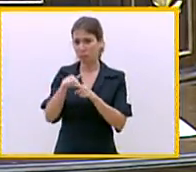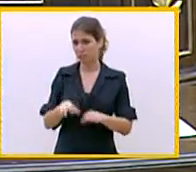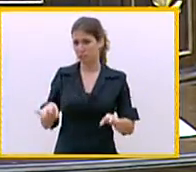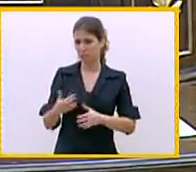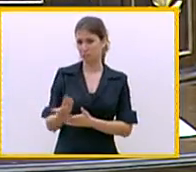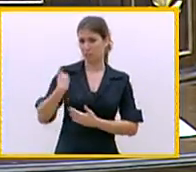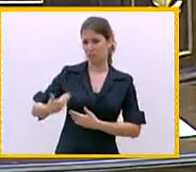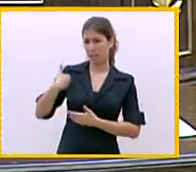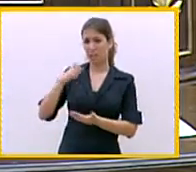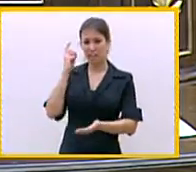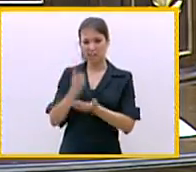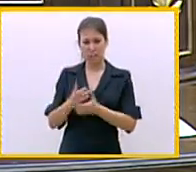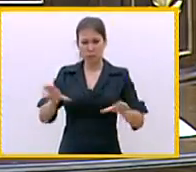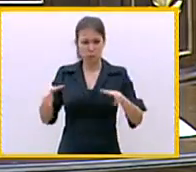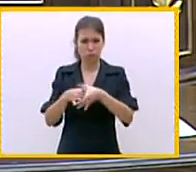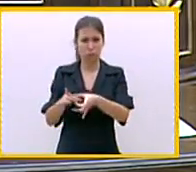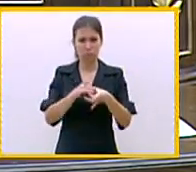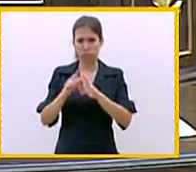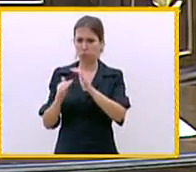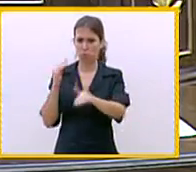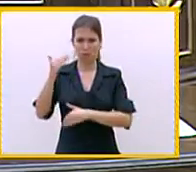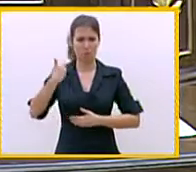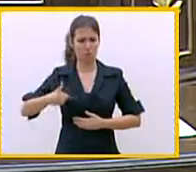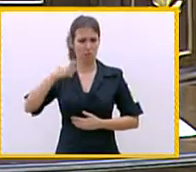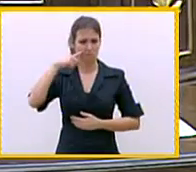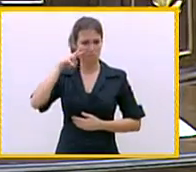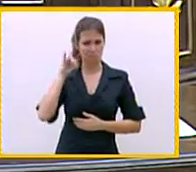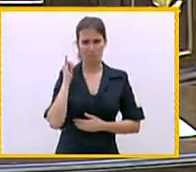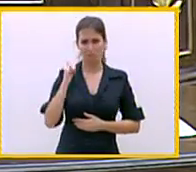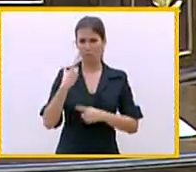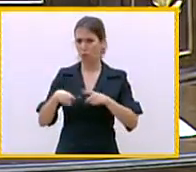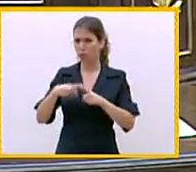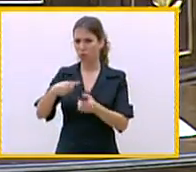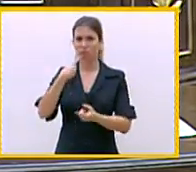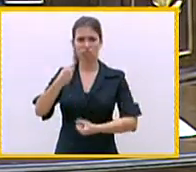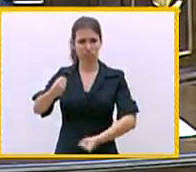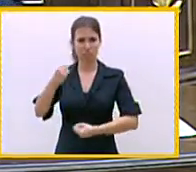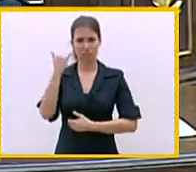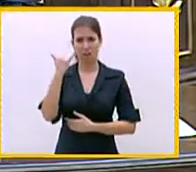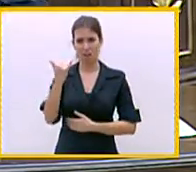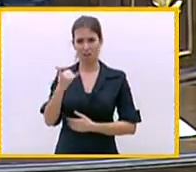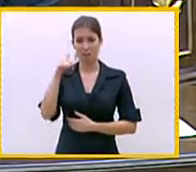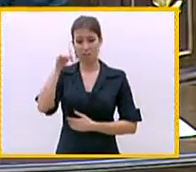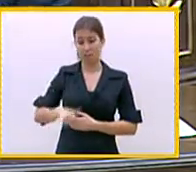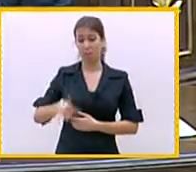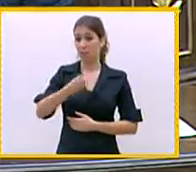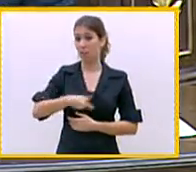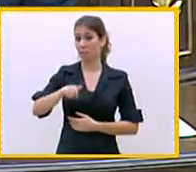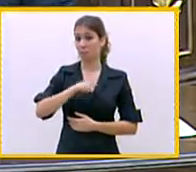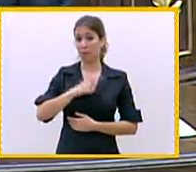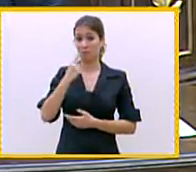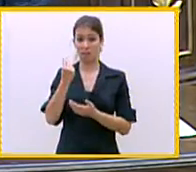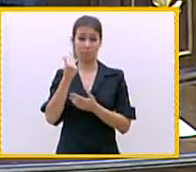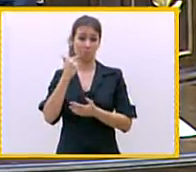magnitud semejante y contamos con fortalezas indiscutibles. La renta per cápita de España se sitúa en torno a